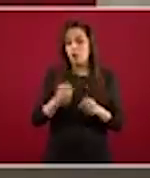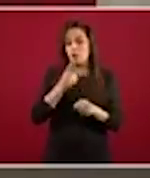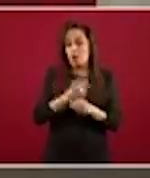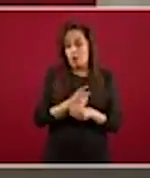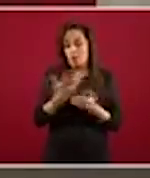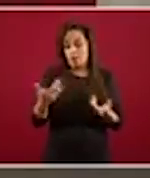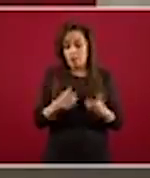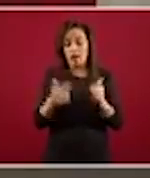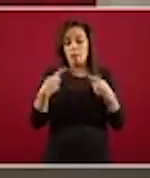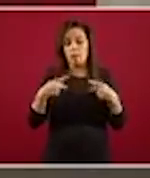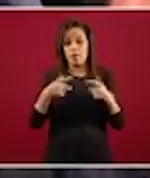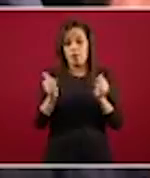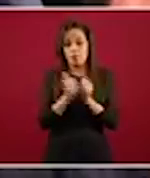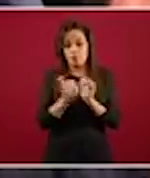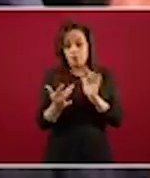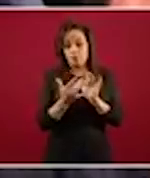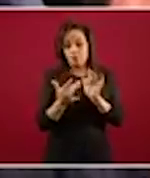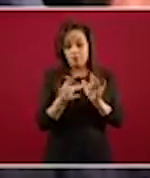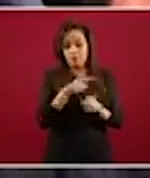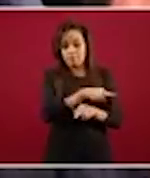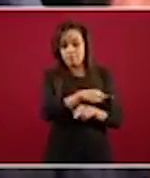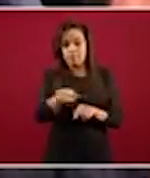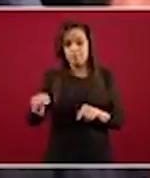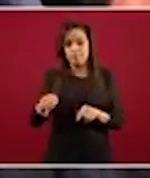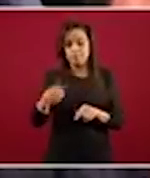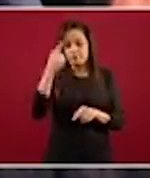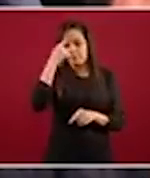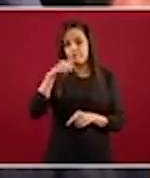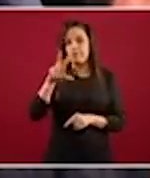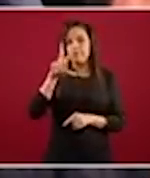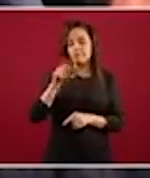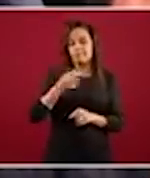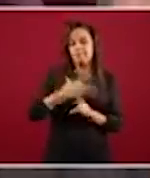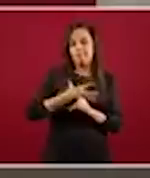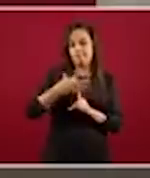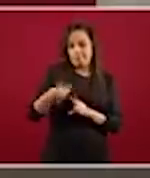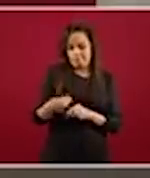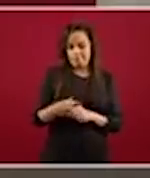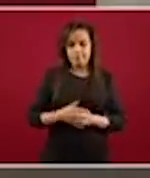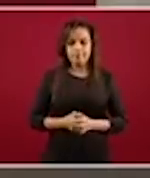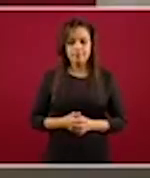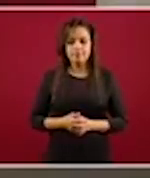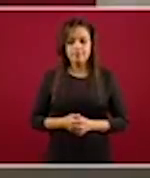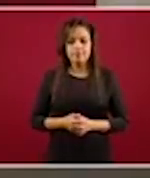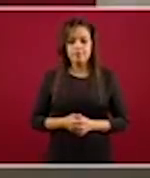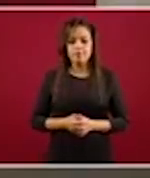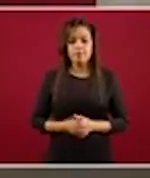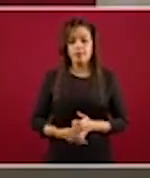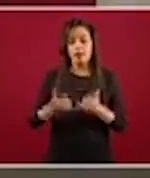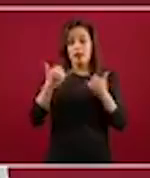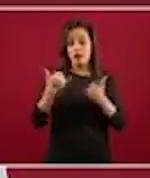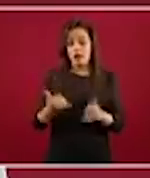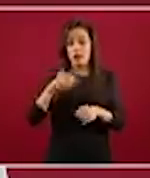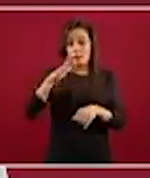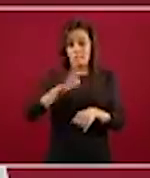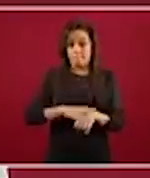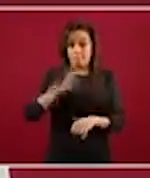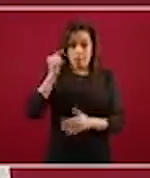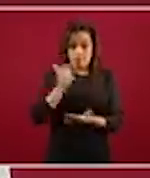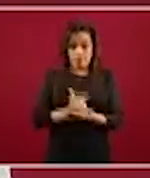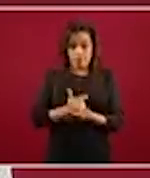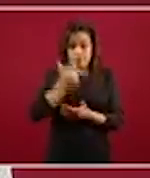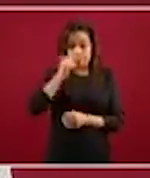más riesgosos de contacto con los pacientes. Y los procedimientos más riesgosos de contacto con los